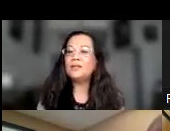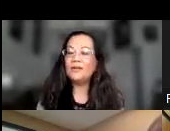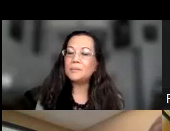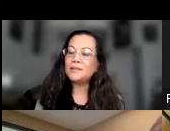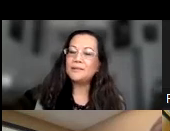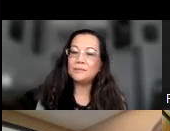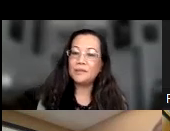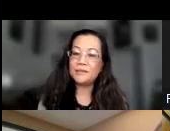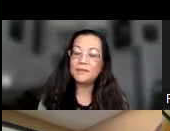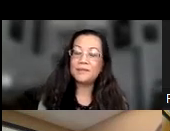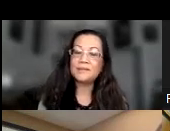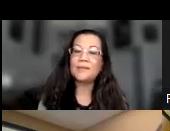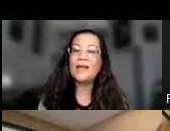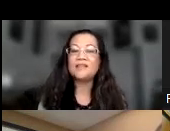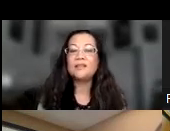y documentaciones,